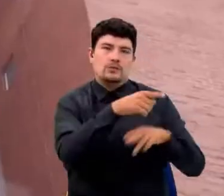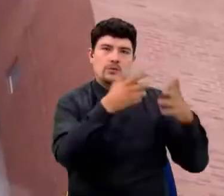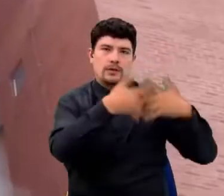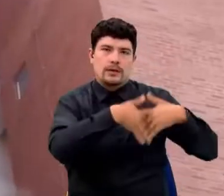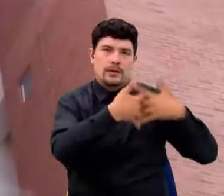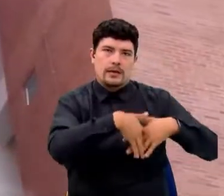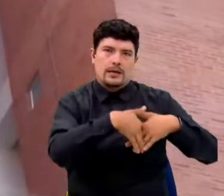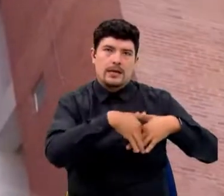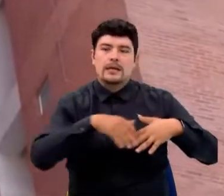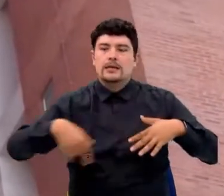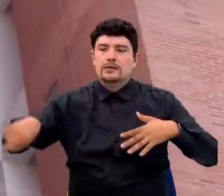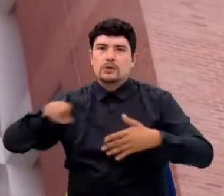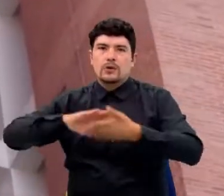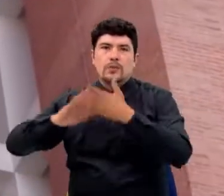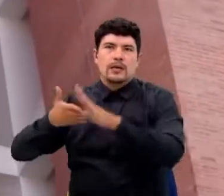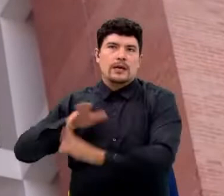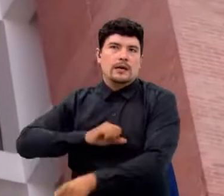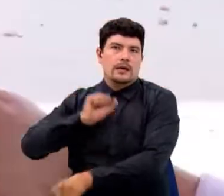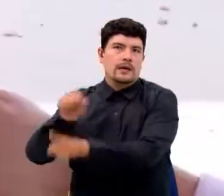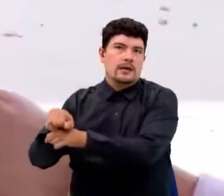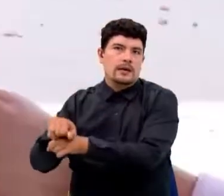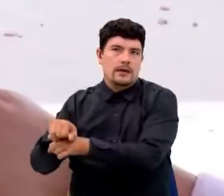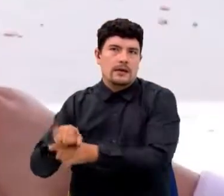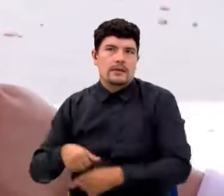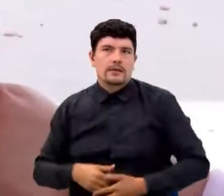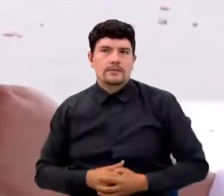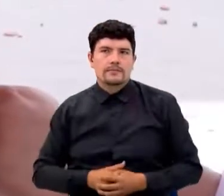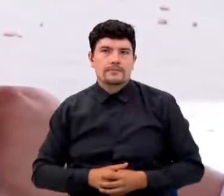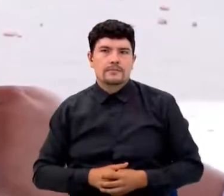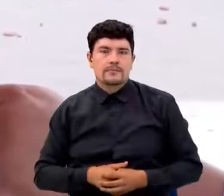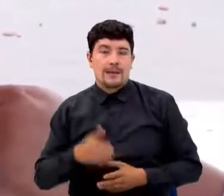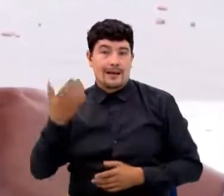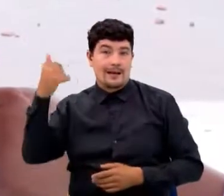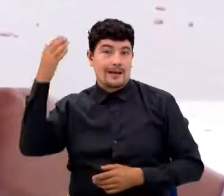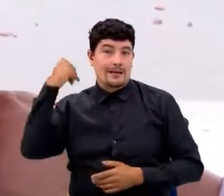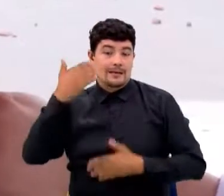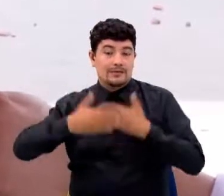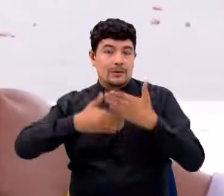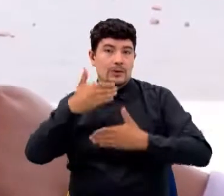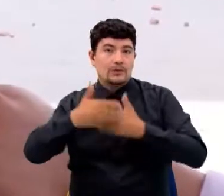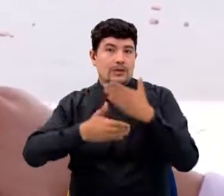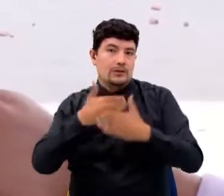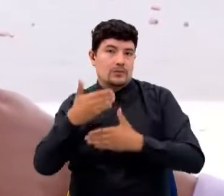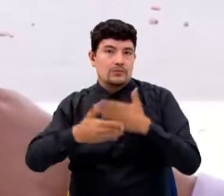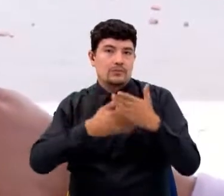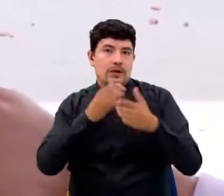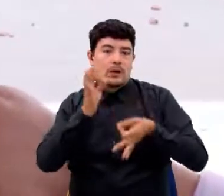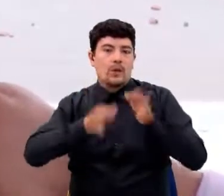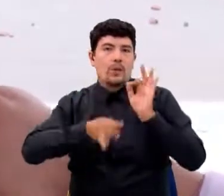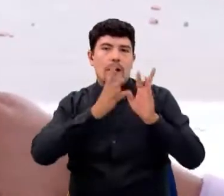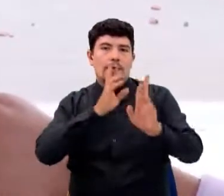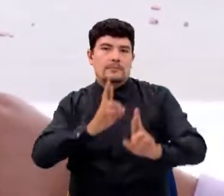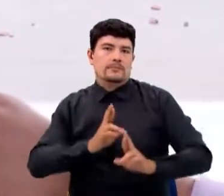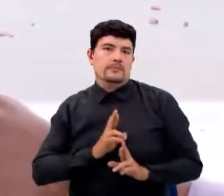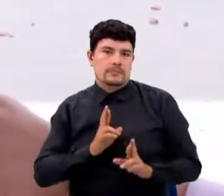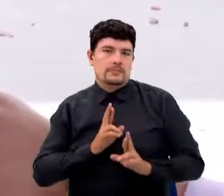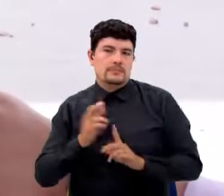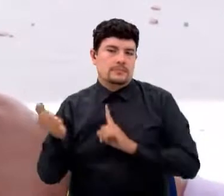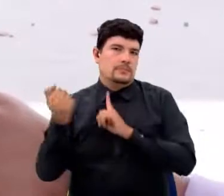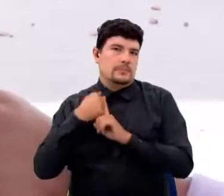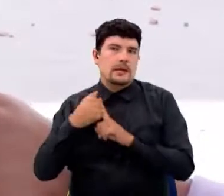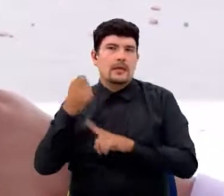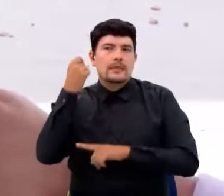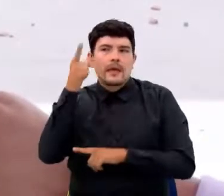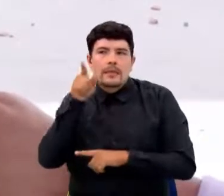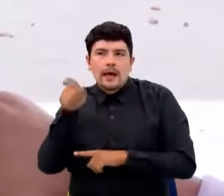desprotegidos a los propietarios. Este proceso desafortunadamente falla en nuestra contra porque entiende que esto es un tema de